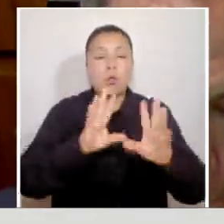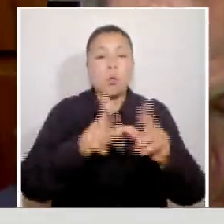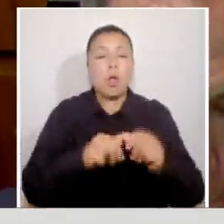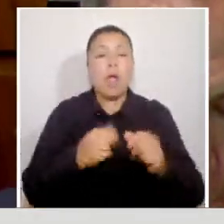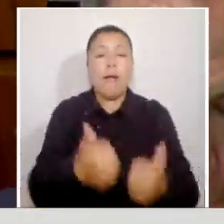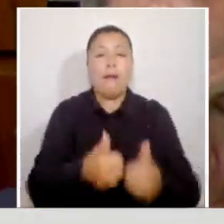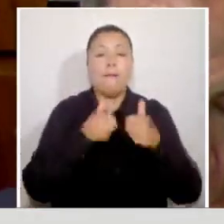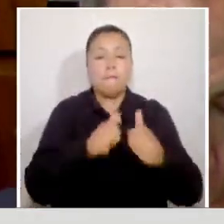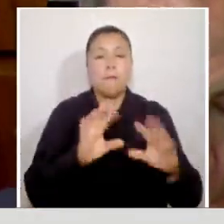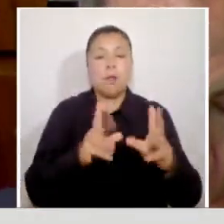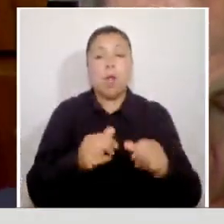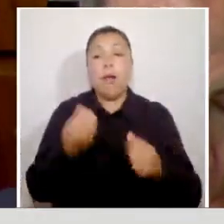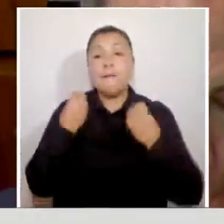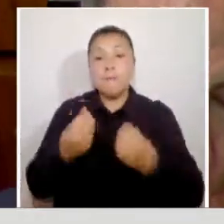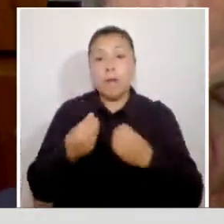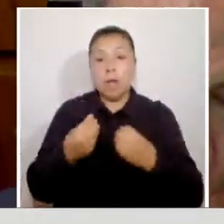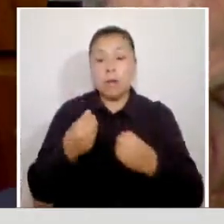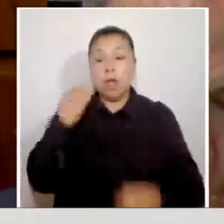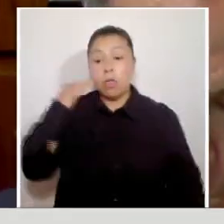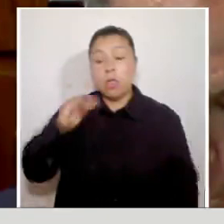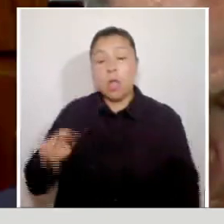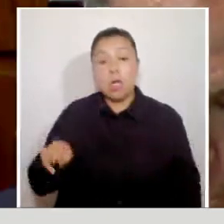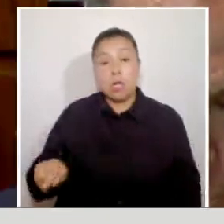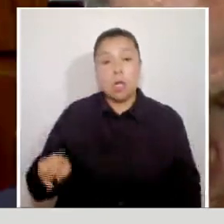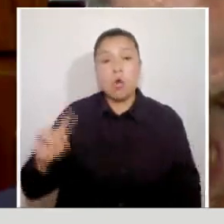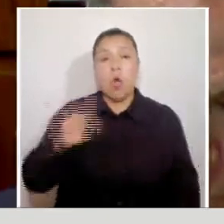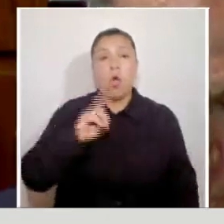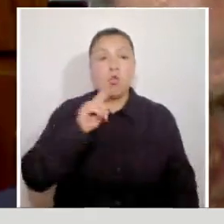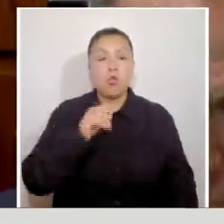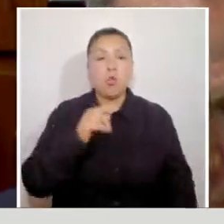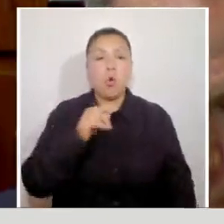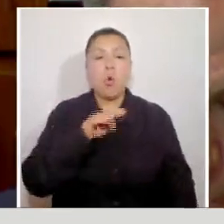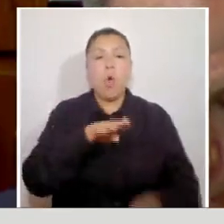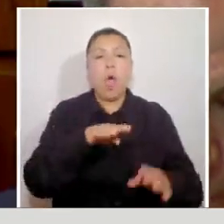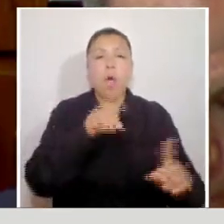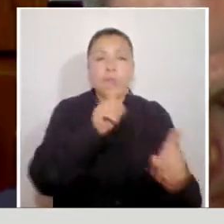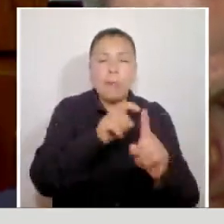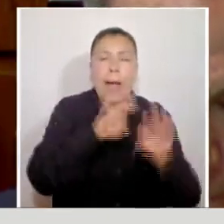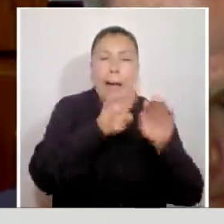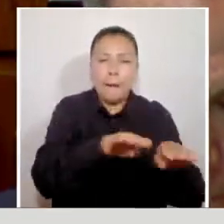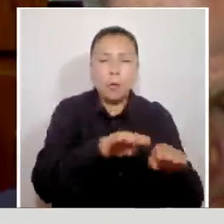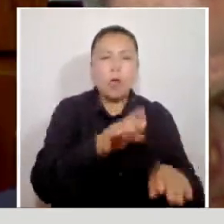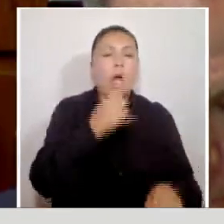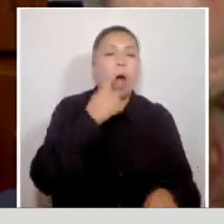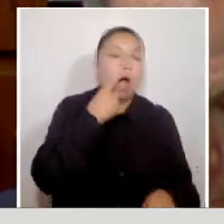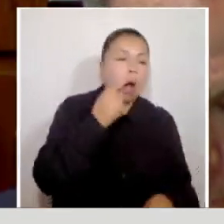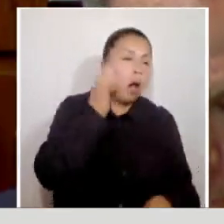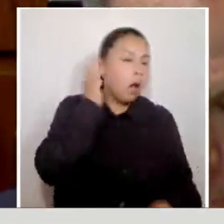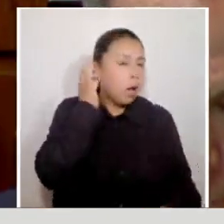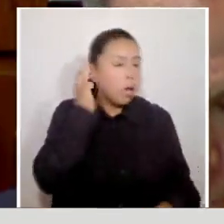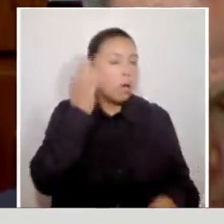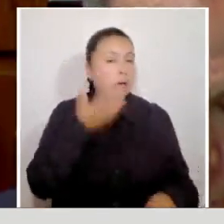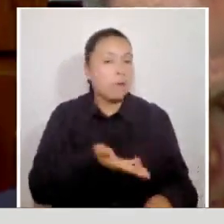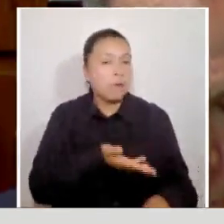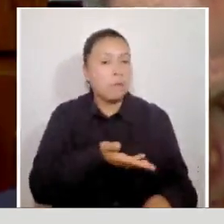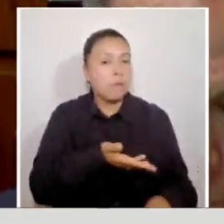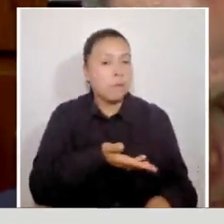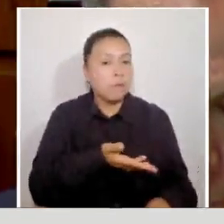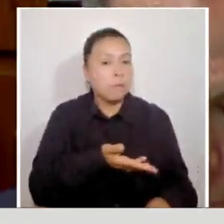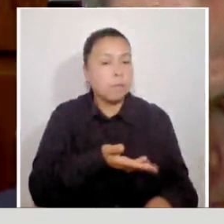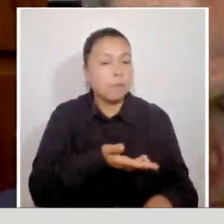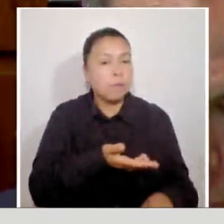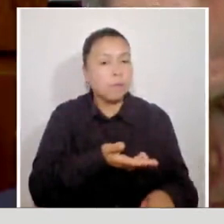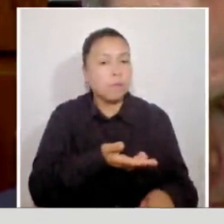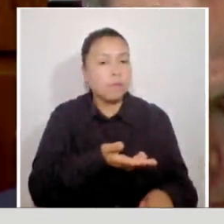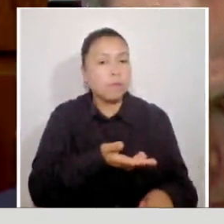del Niño no privilegiar a hombres o mujeres como